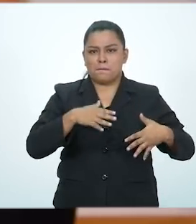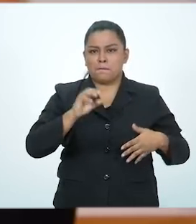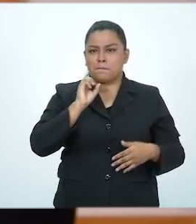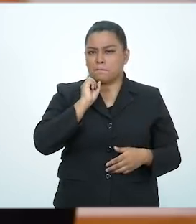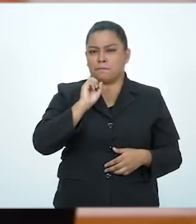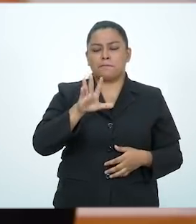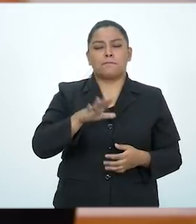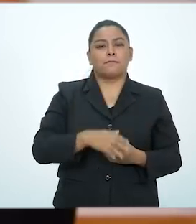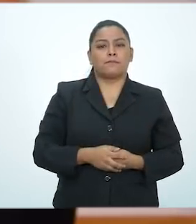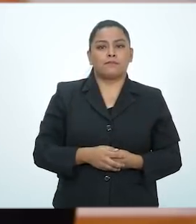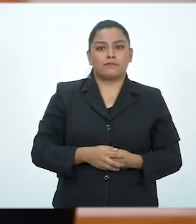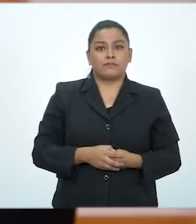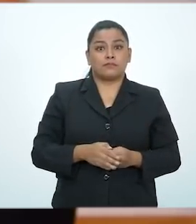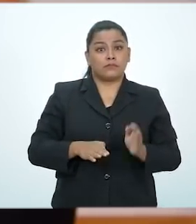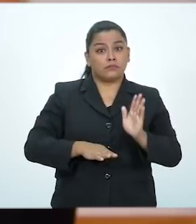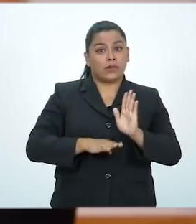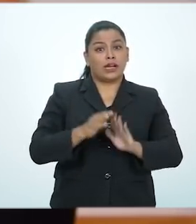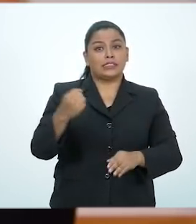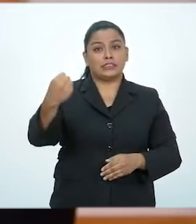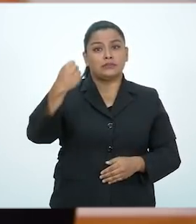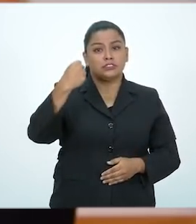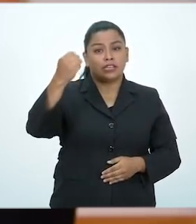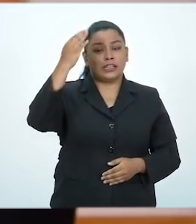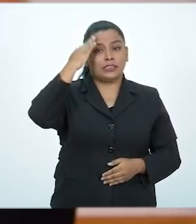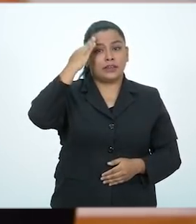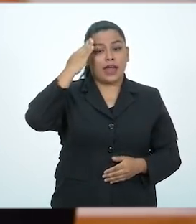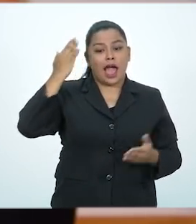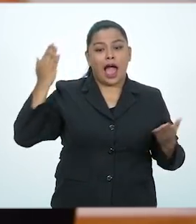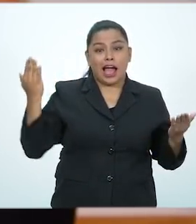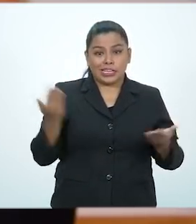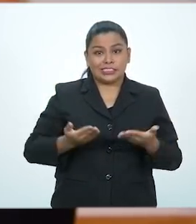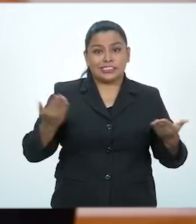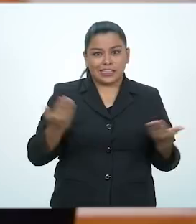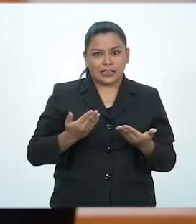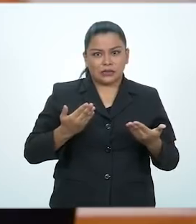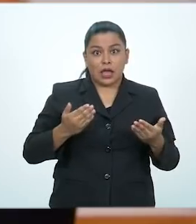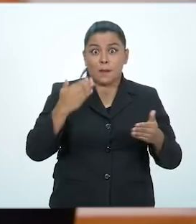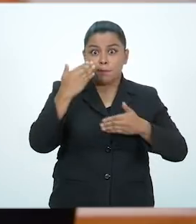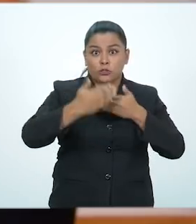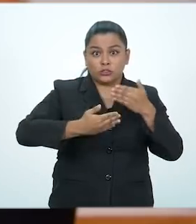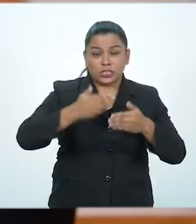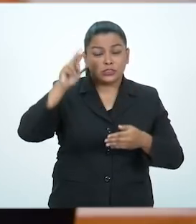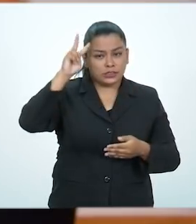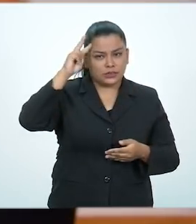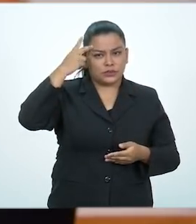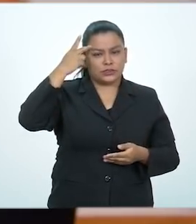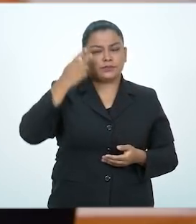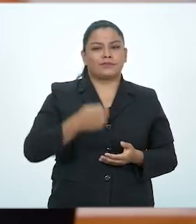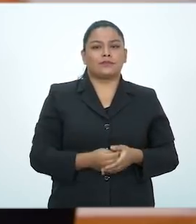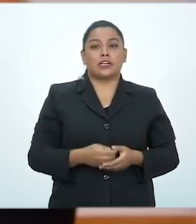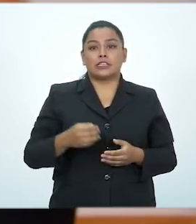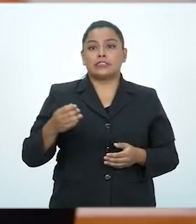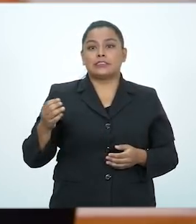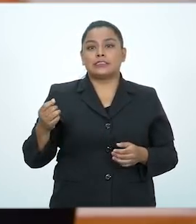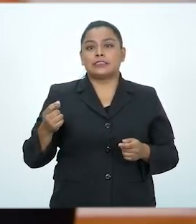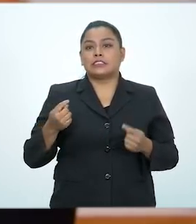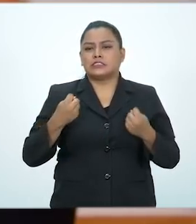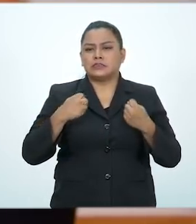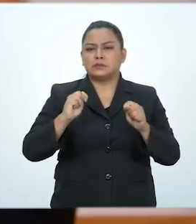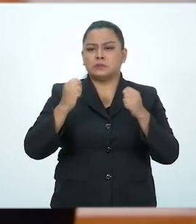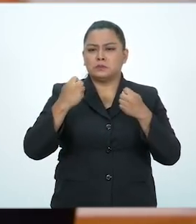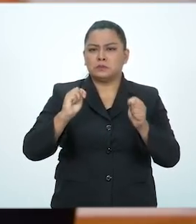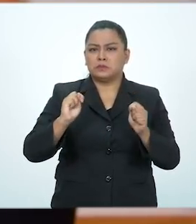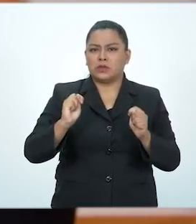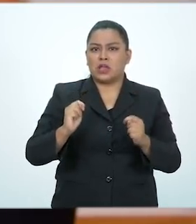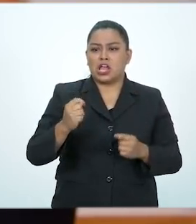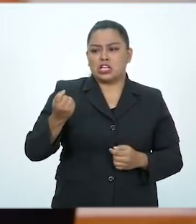que acabo de mencionar le dan prioridad al saber hacer, es decir, al proceso. Lo que intenta es que el